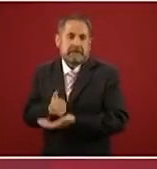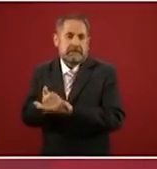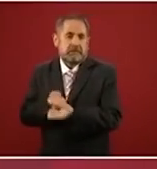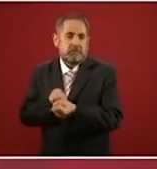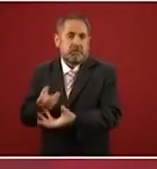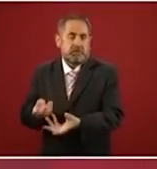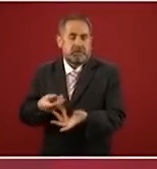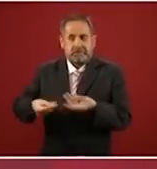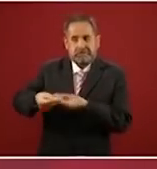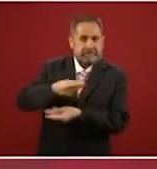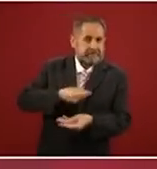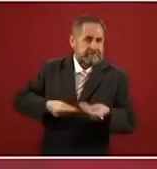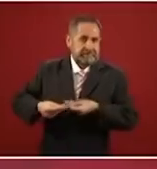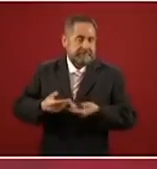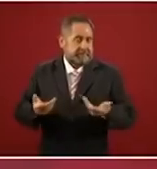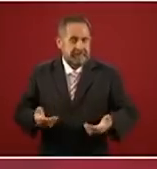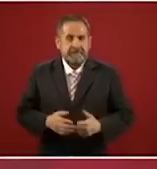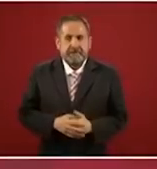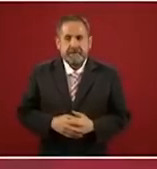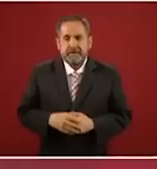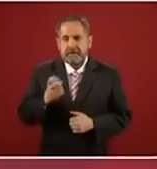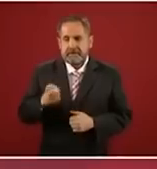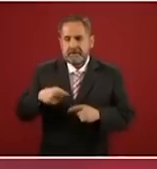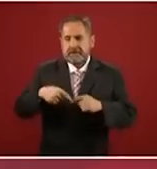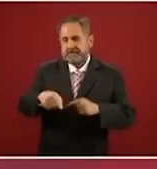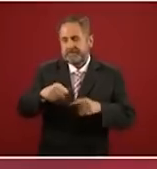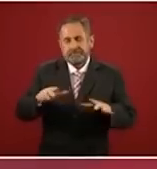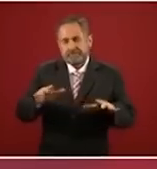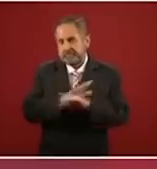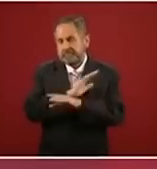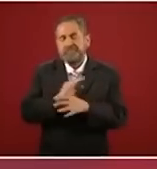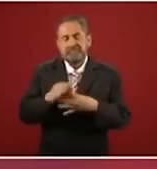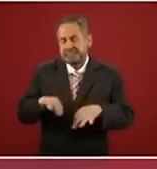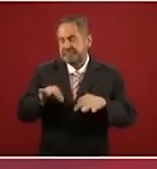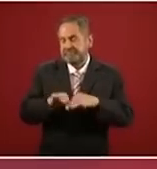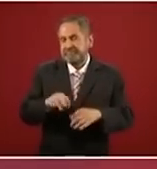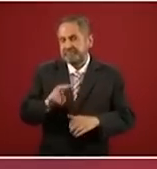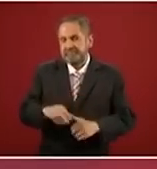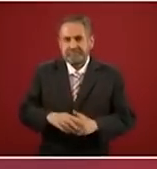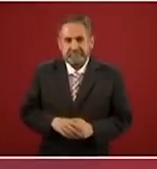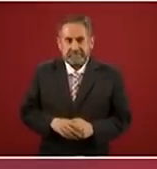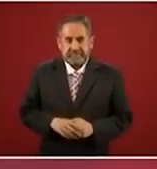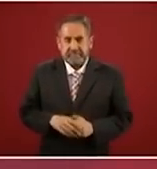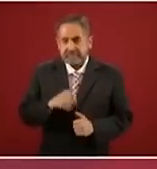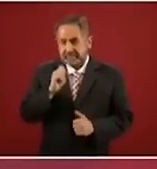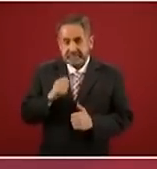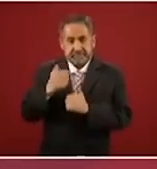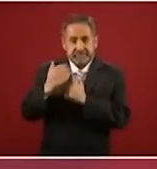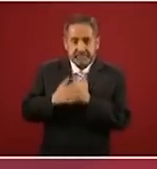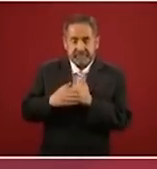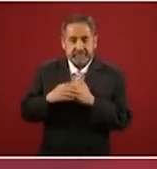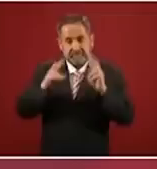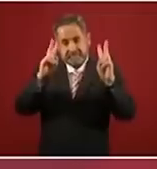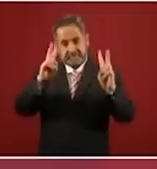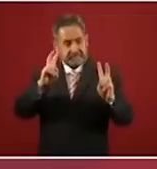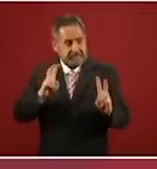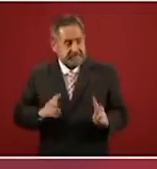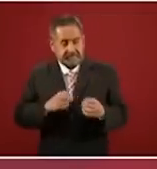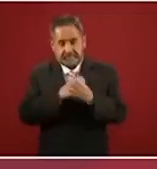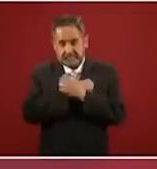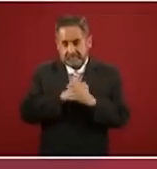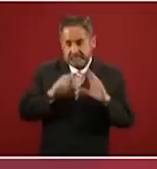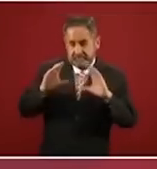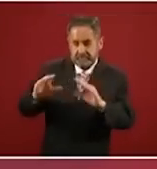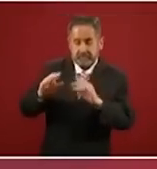esto se va a manifestar en un cambio muy profundo en los contenidos educativos en el